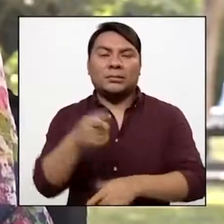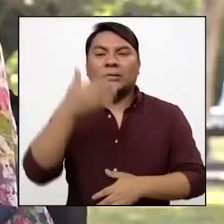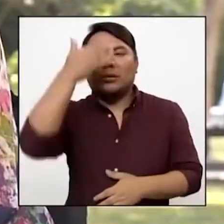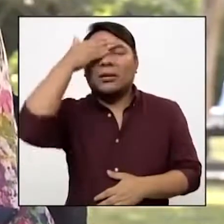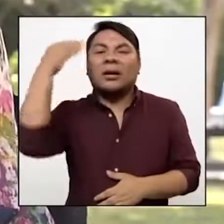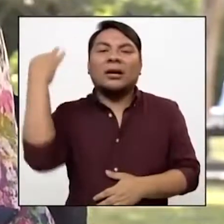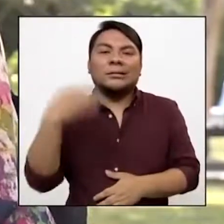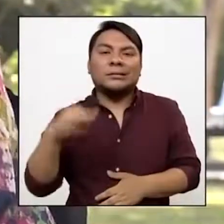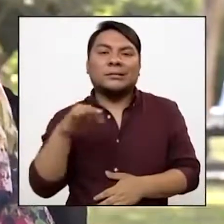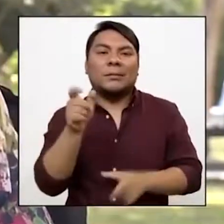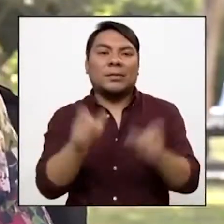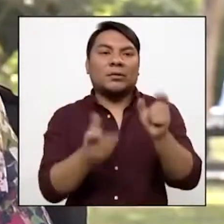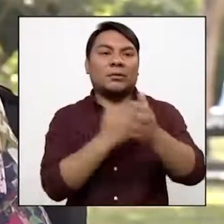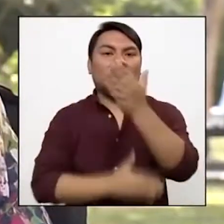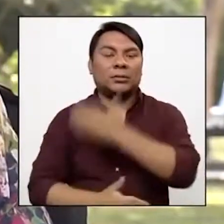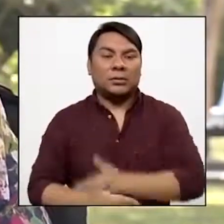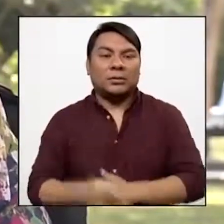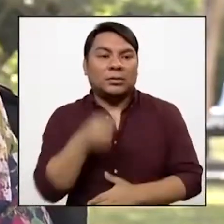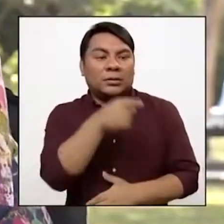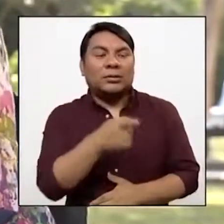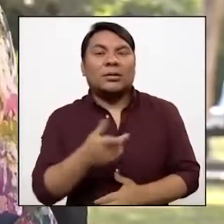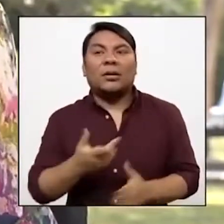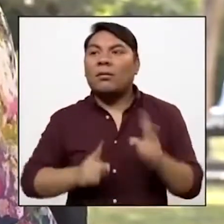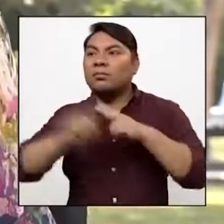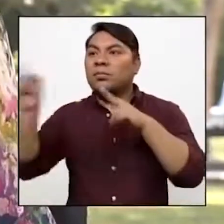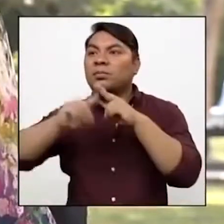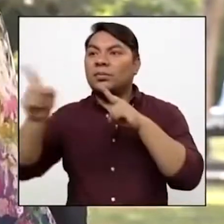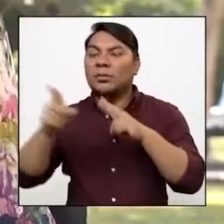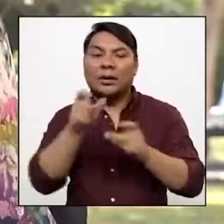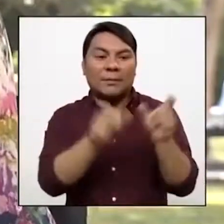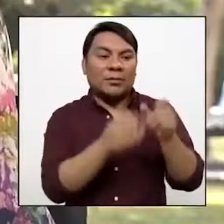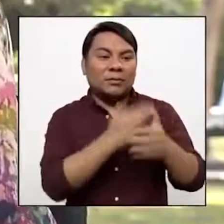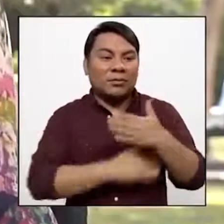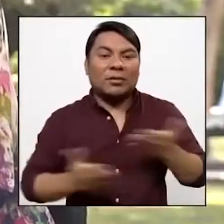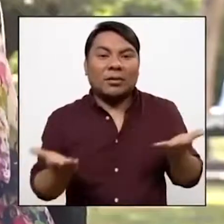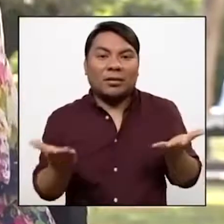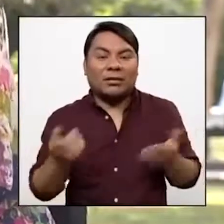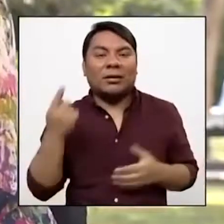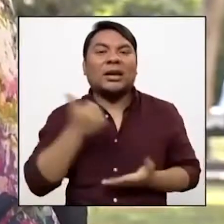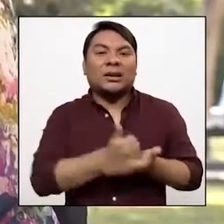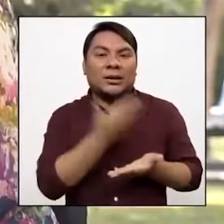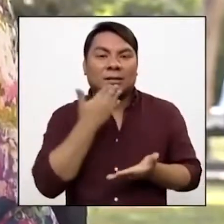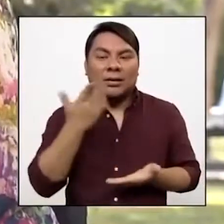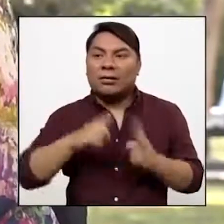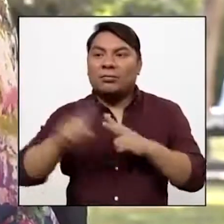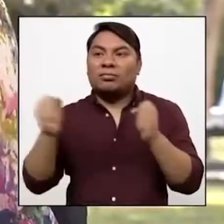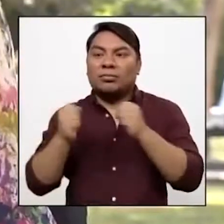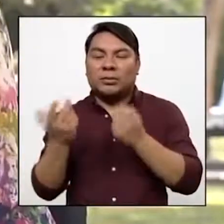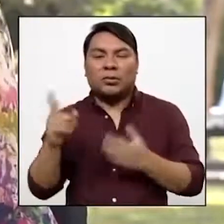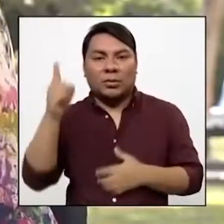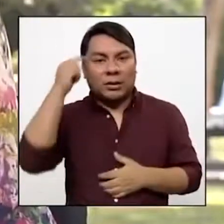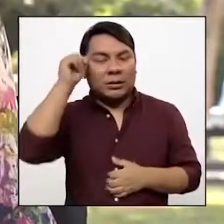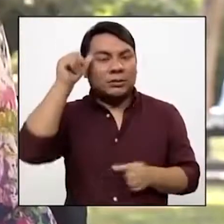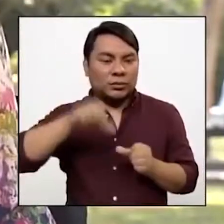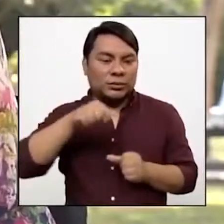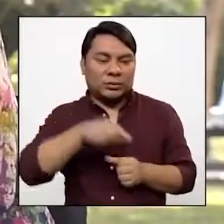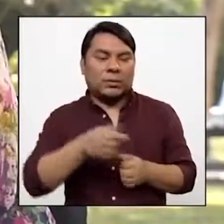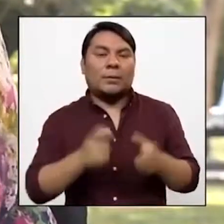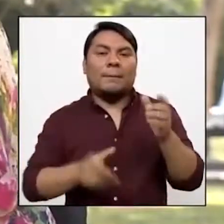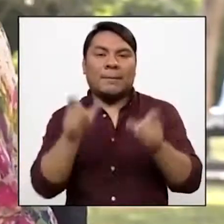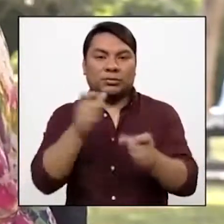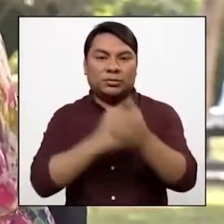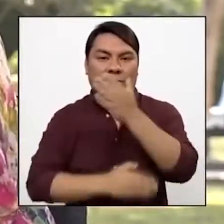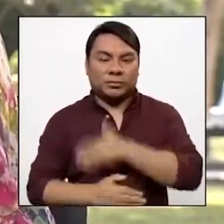las personas con discapacidad, de que tenemos discapacidad, como siempre les digo a mis televidentes, porque no todo el tiempo nos sentimos con discapacidad. Entonces, de verdad, hoy